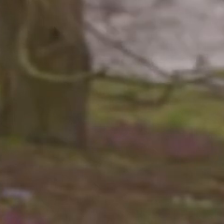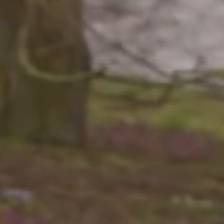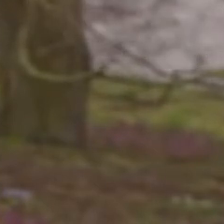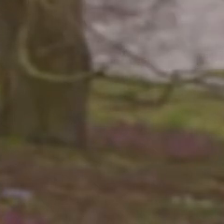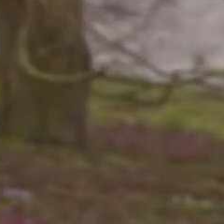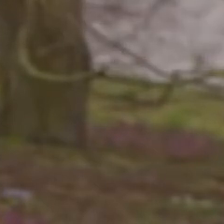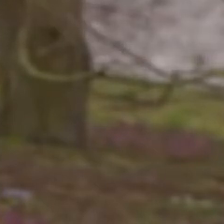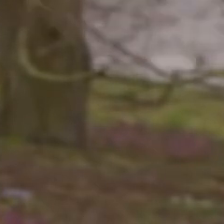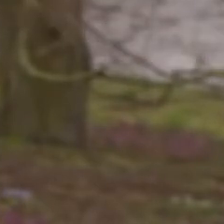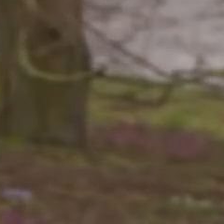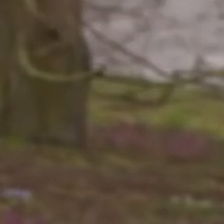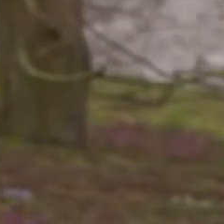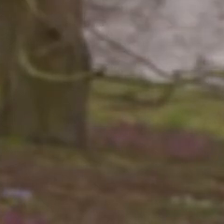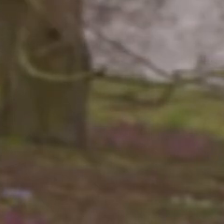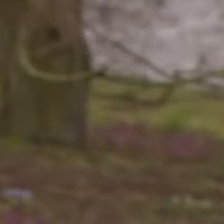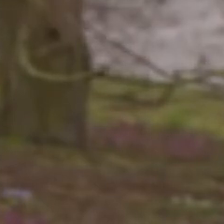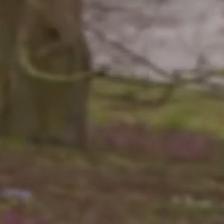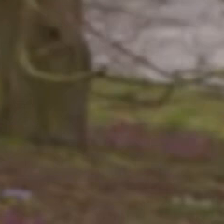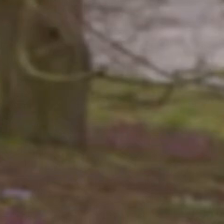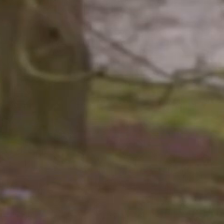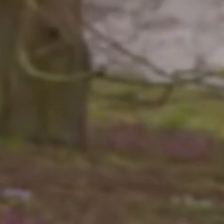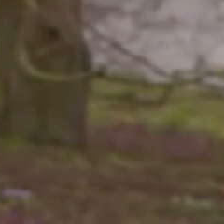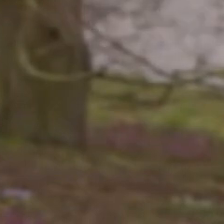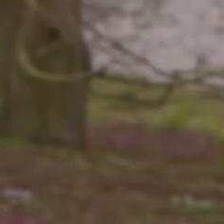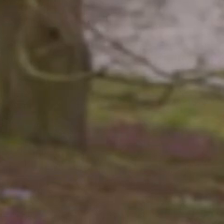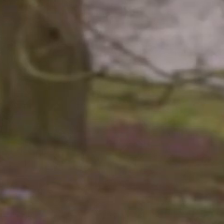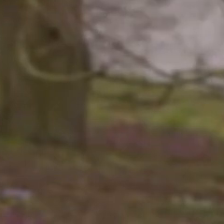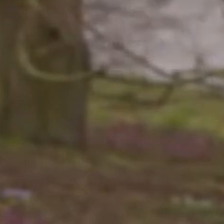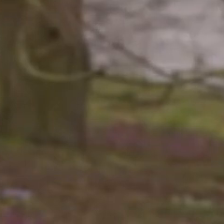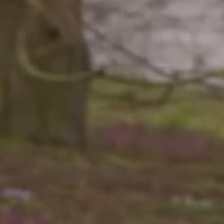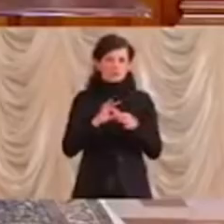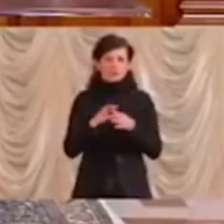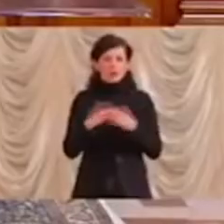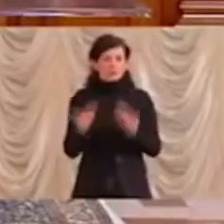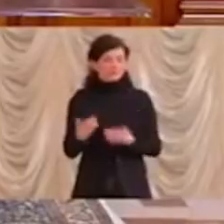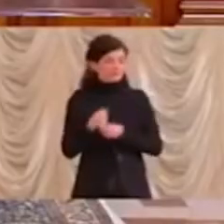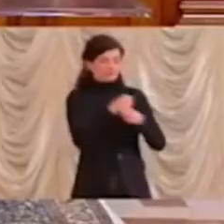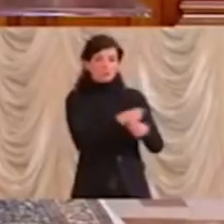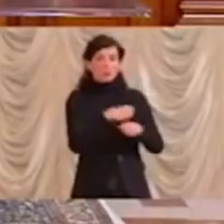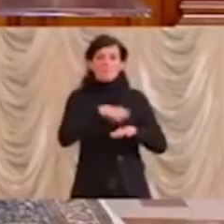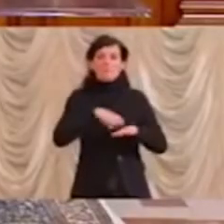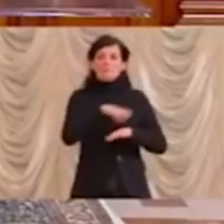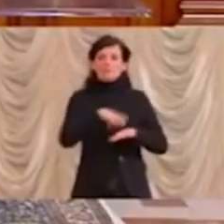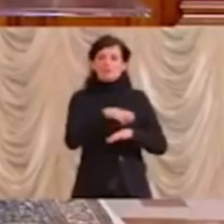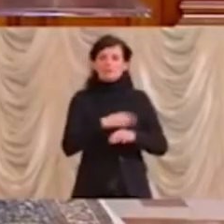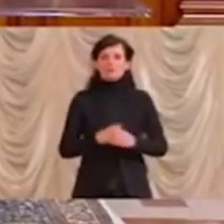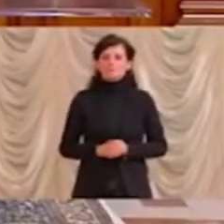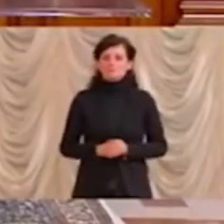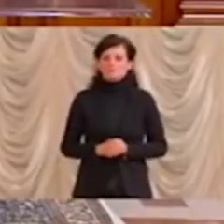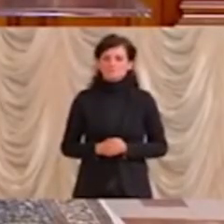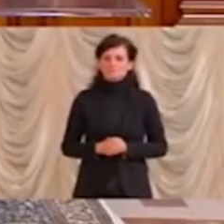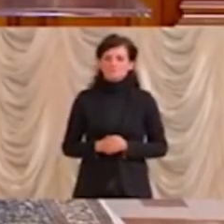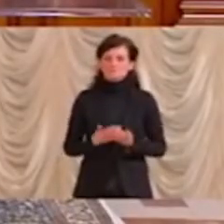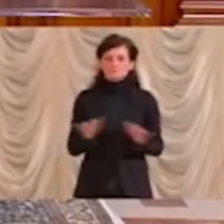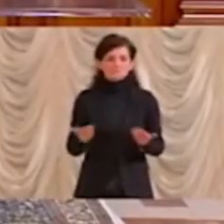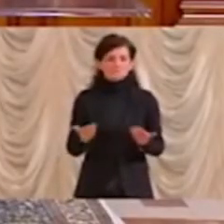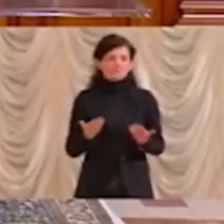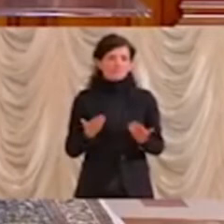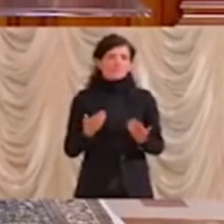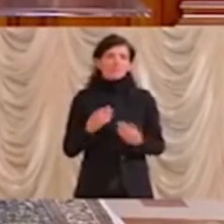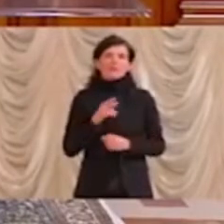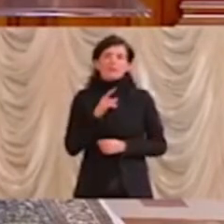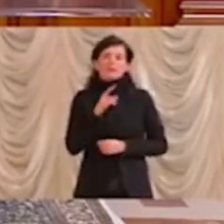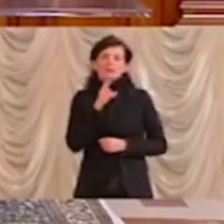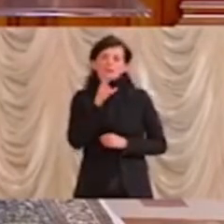mismo necesitamos solidaridad en nuestro país, en Europa y en el mundo. Una solidaridad, pero que no es del todo